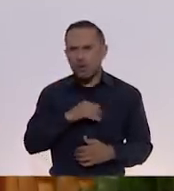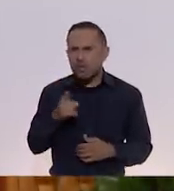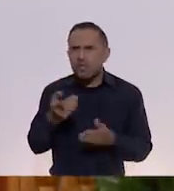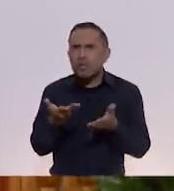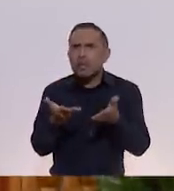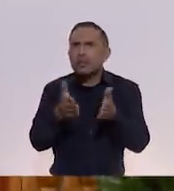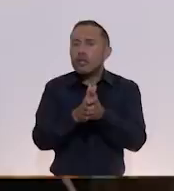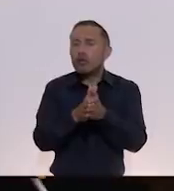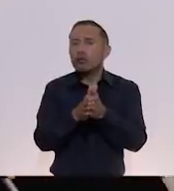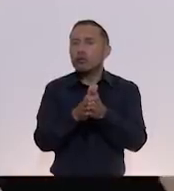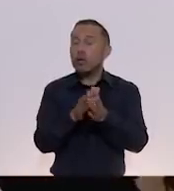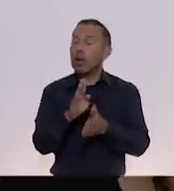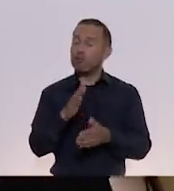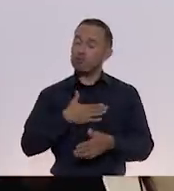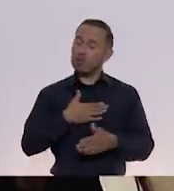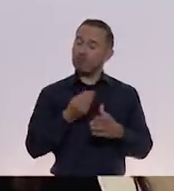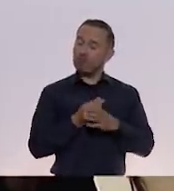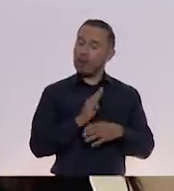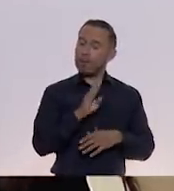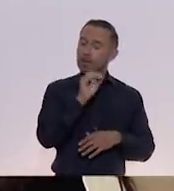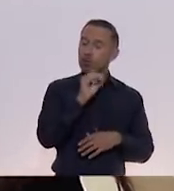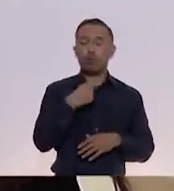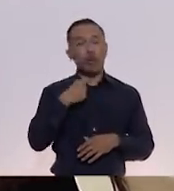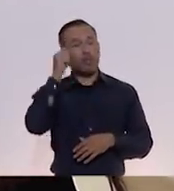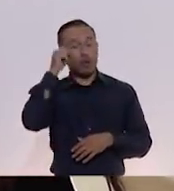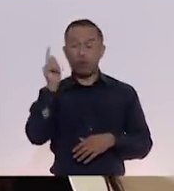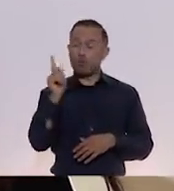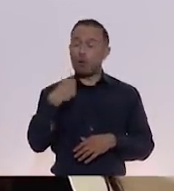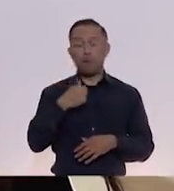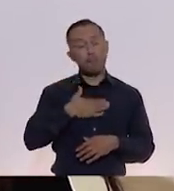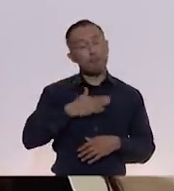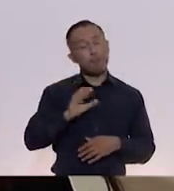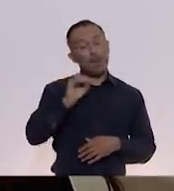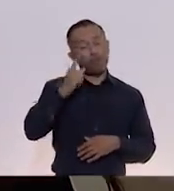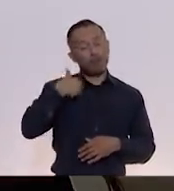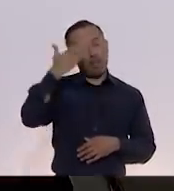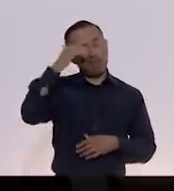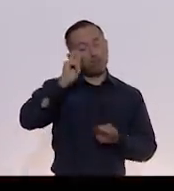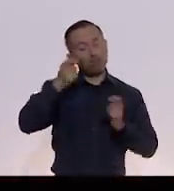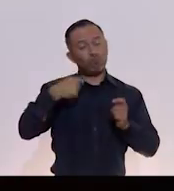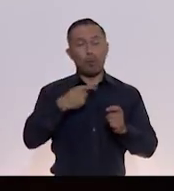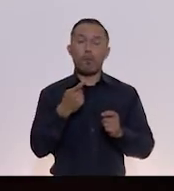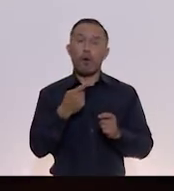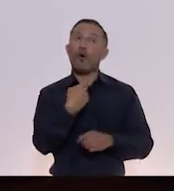a la Beto, no a la Tere. No, a la Tere. No, a la Beto, habíamos quedado con la Beto.